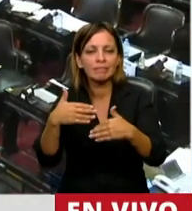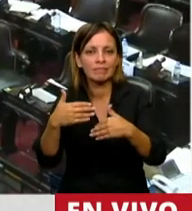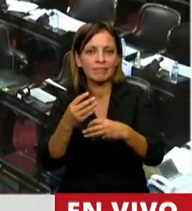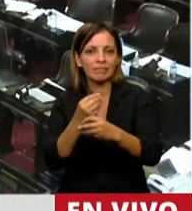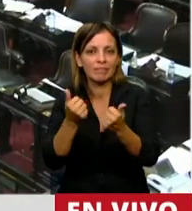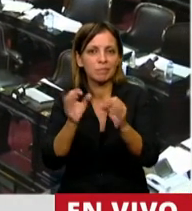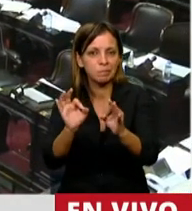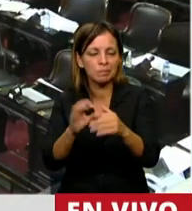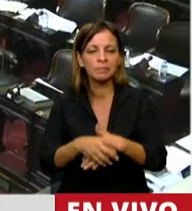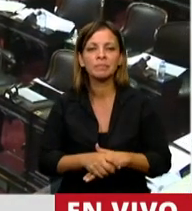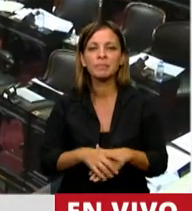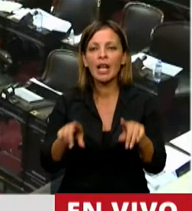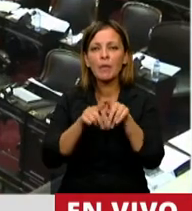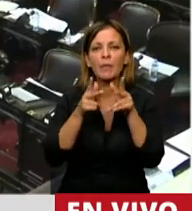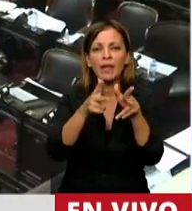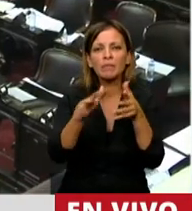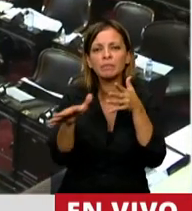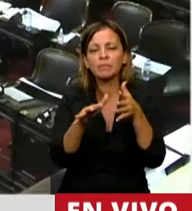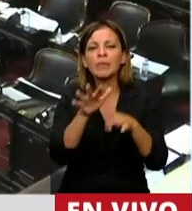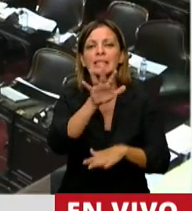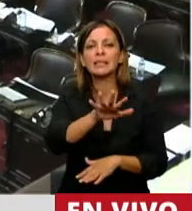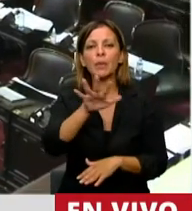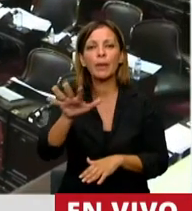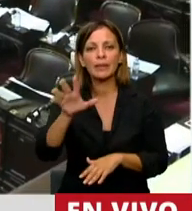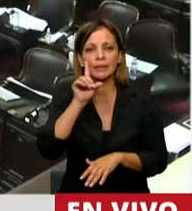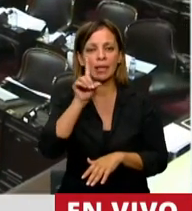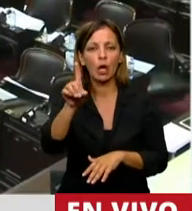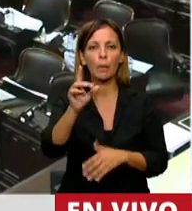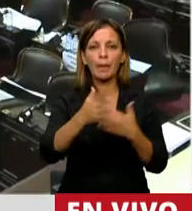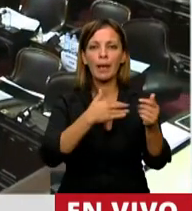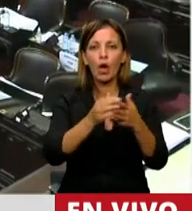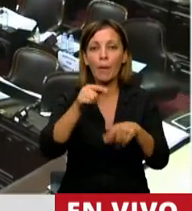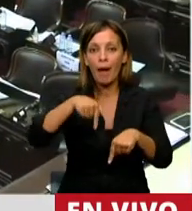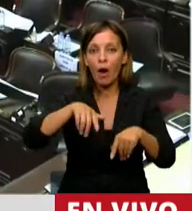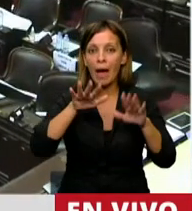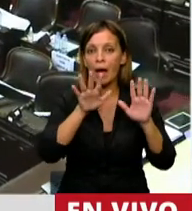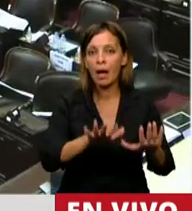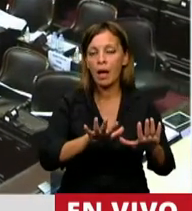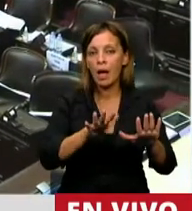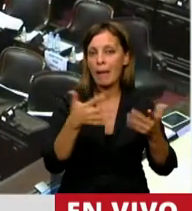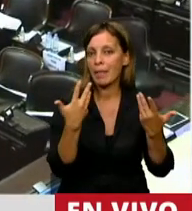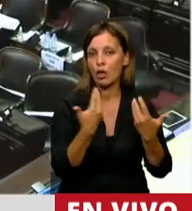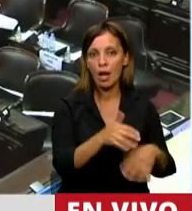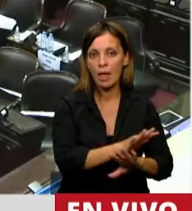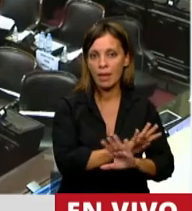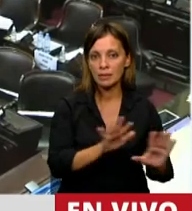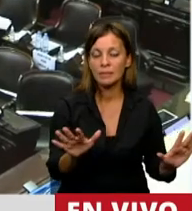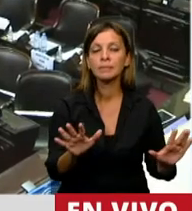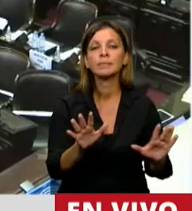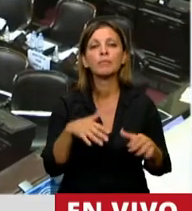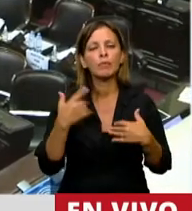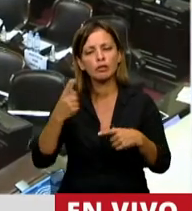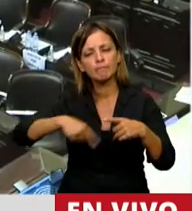aquí, alrededor de unas 55.000 obras paralizadas y abandonadas. Para ello se